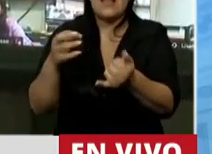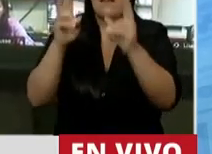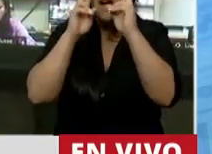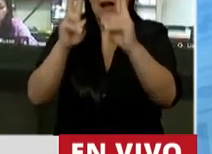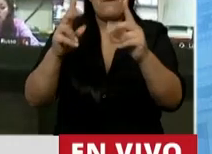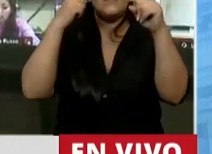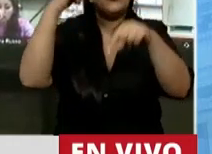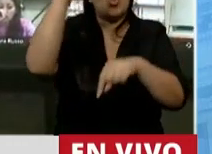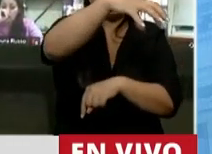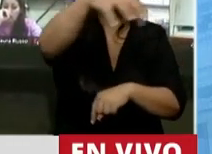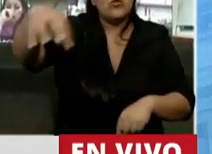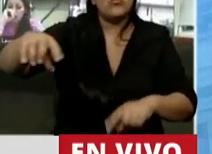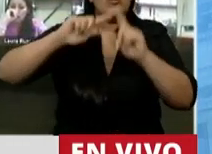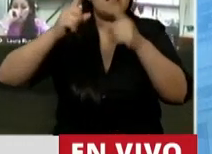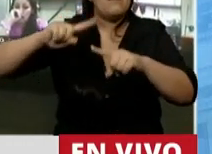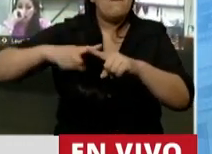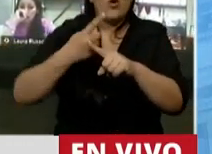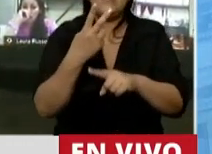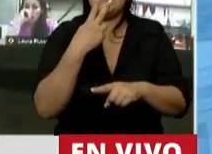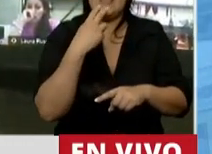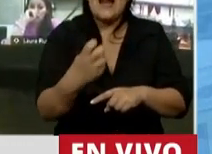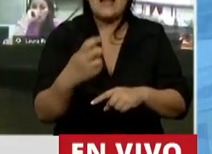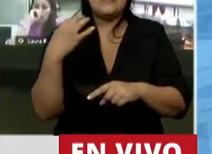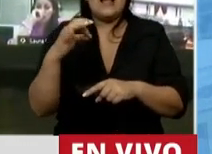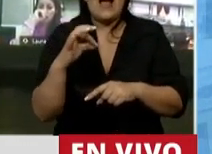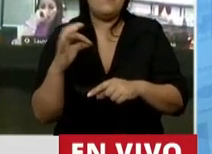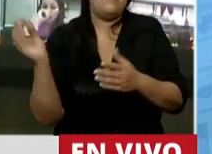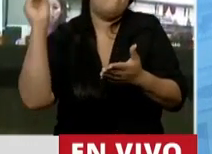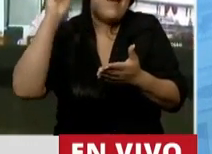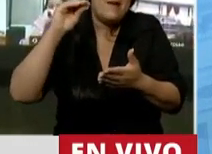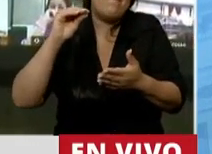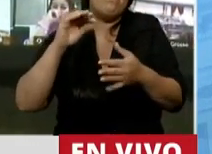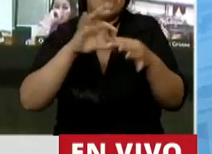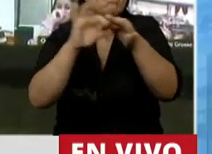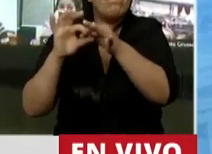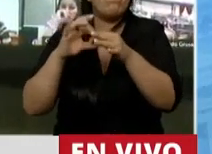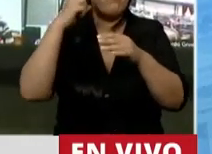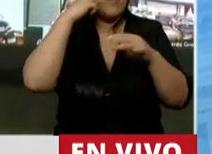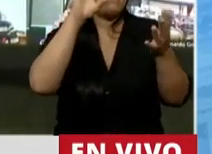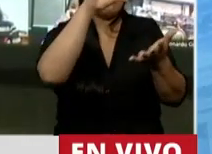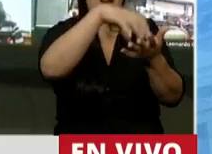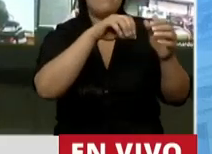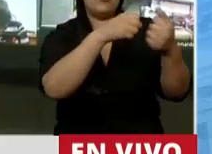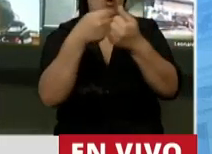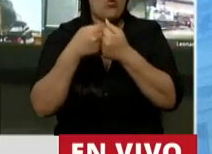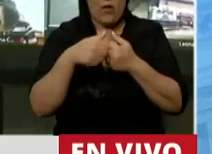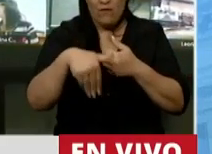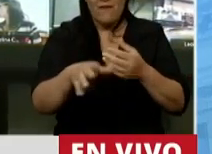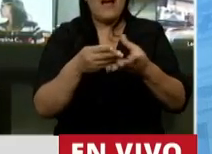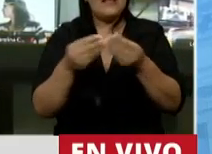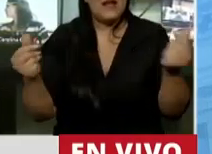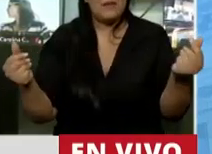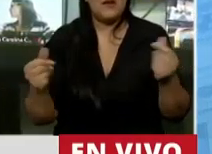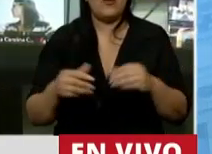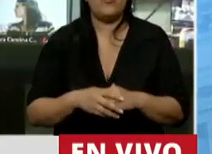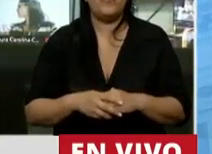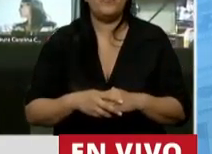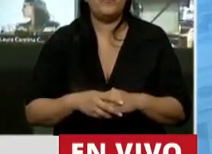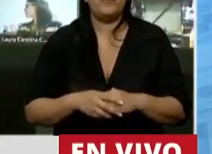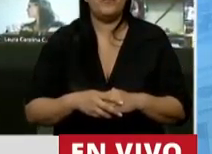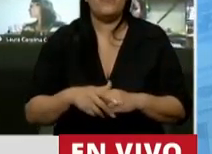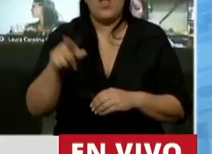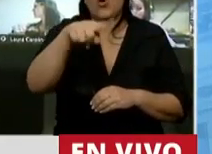las instituciones y una política energética que cuente con un amplio acuerdo parlamentario. Y para finalizar, señores, a